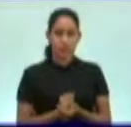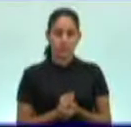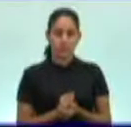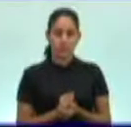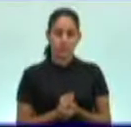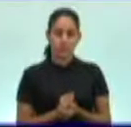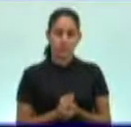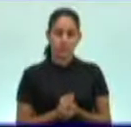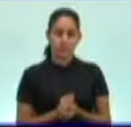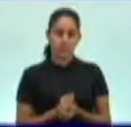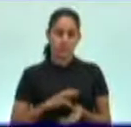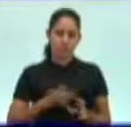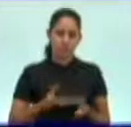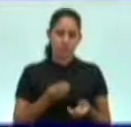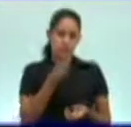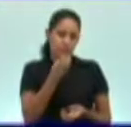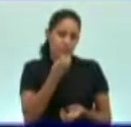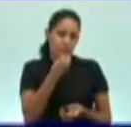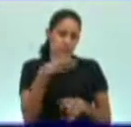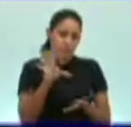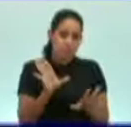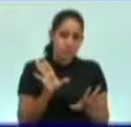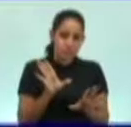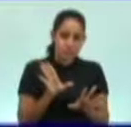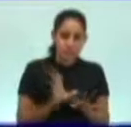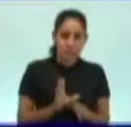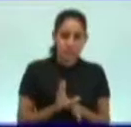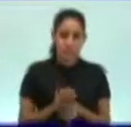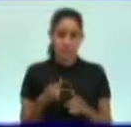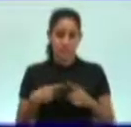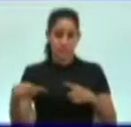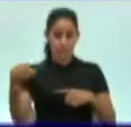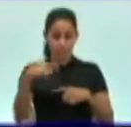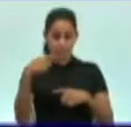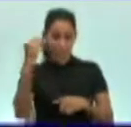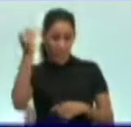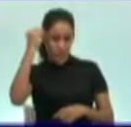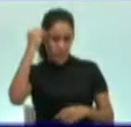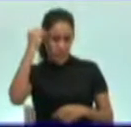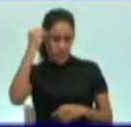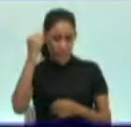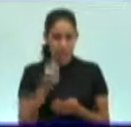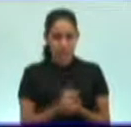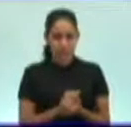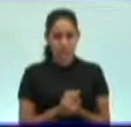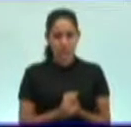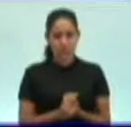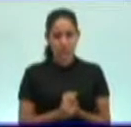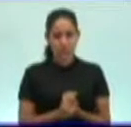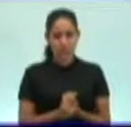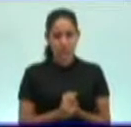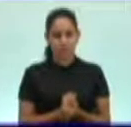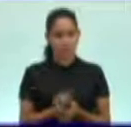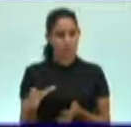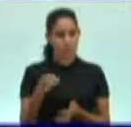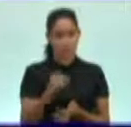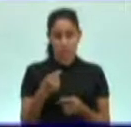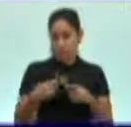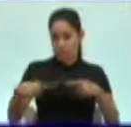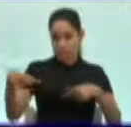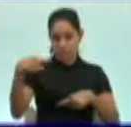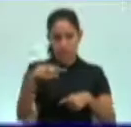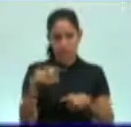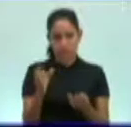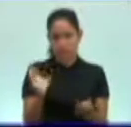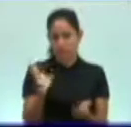en que sea posible a través del nivel del conocimiento en todos los niveles educativos,